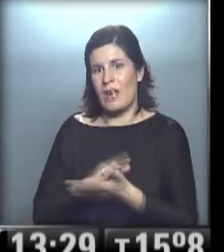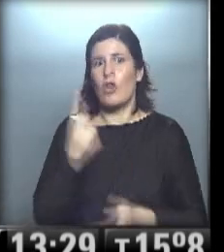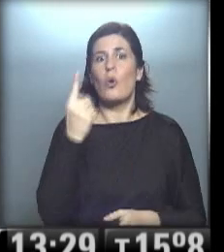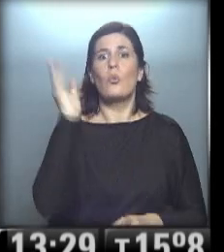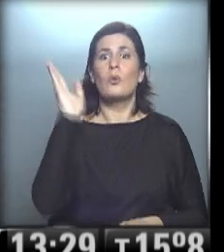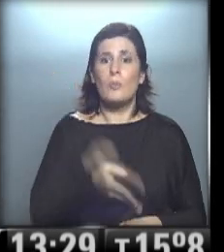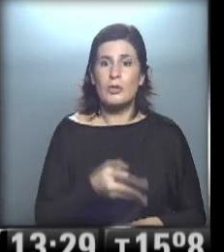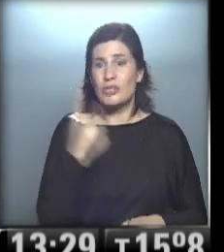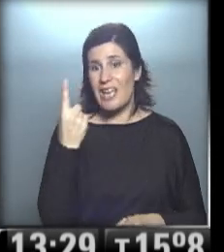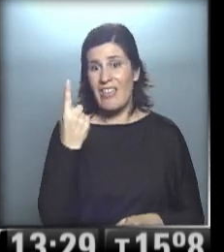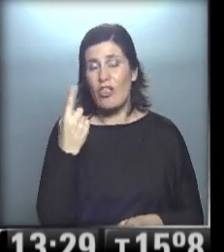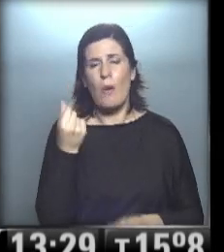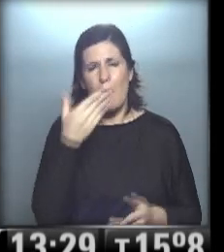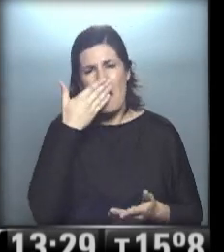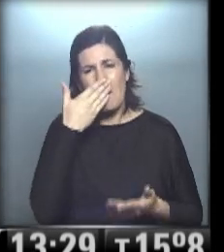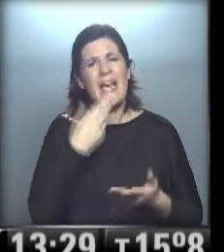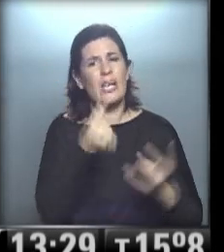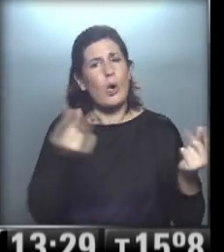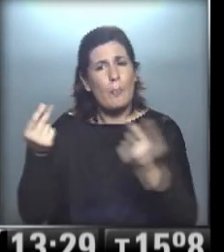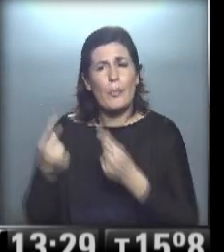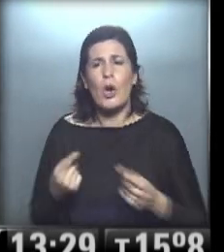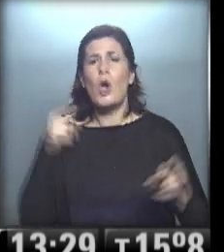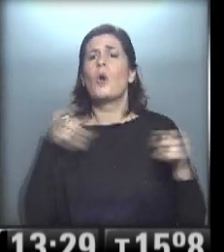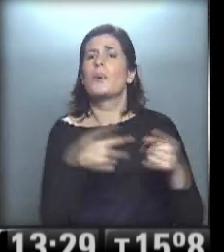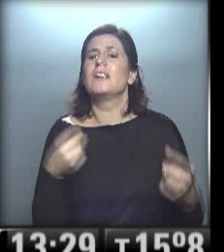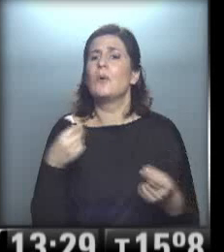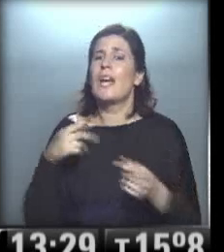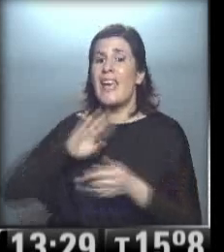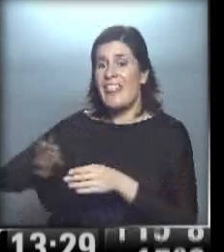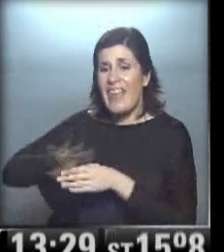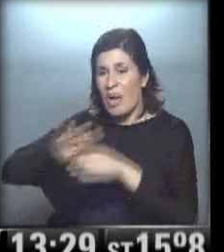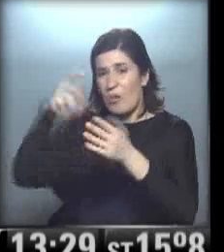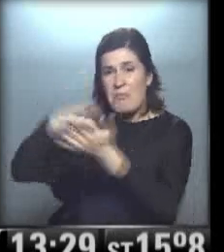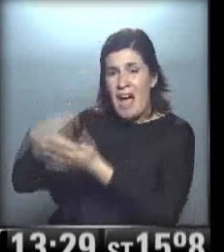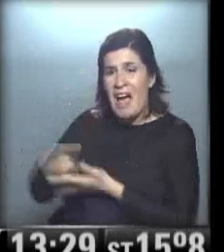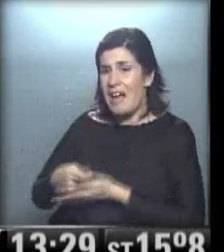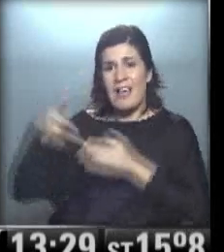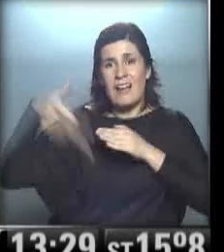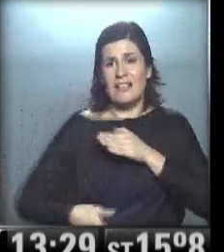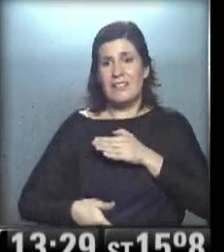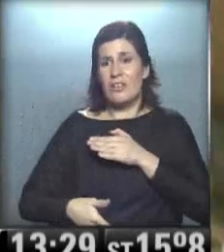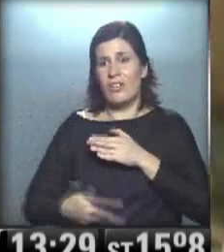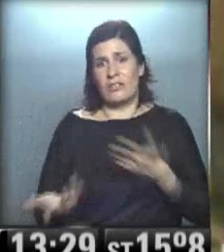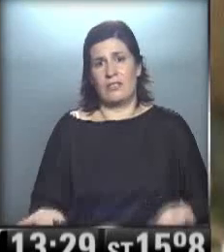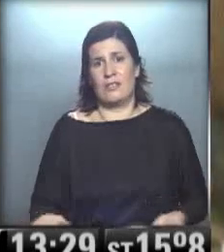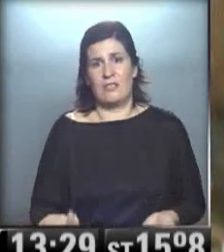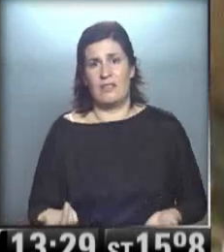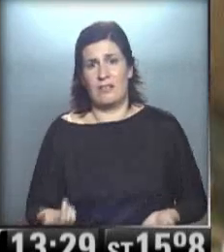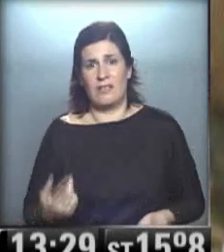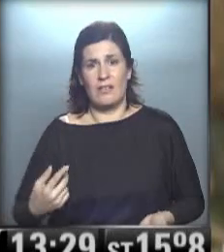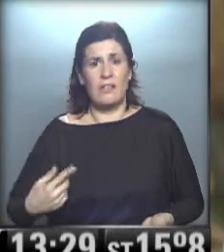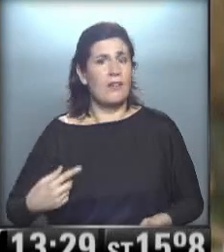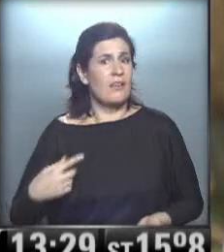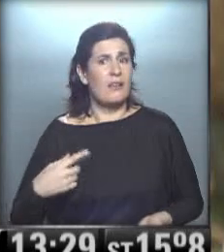sobre varios países, que está tratando de trabar eso, ¿no? Entonces, es muy justo que Argentina tenga todo ese apoyo, no solo el